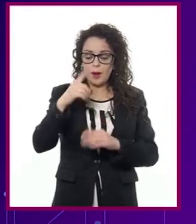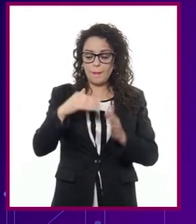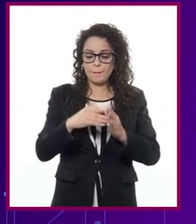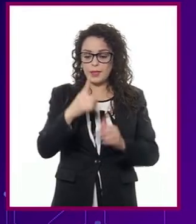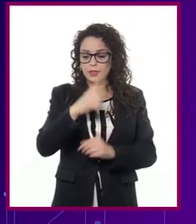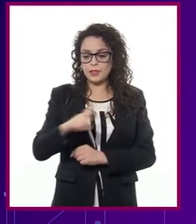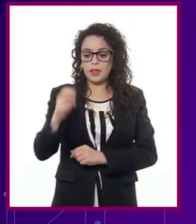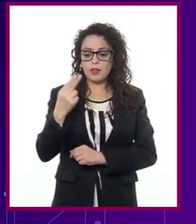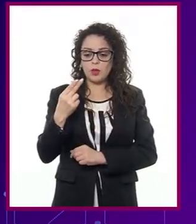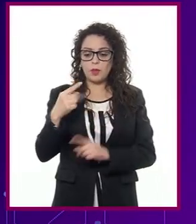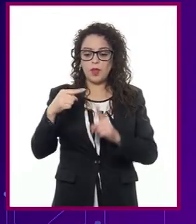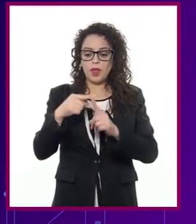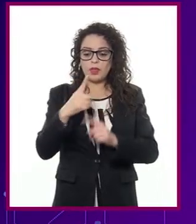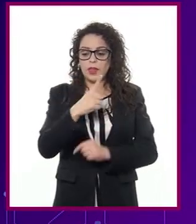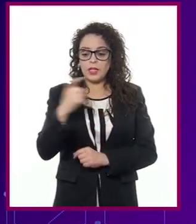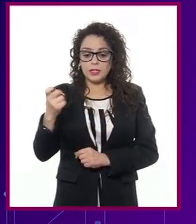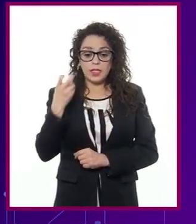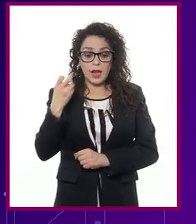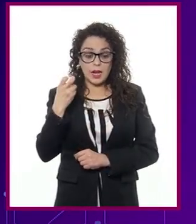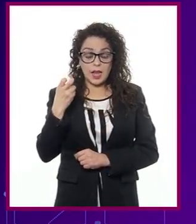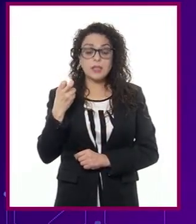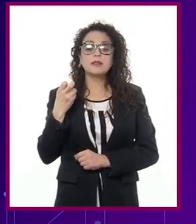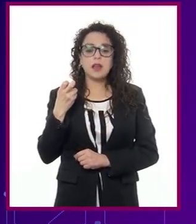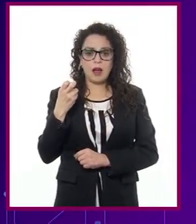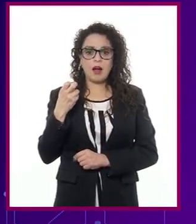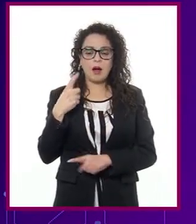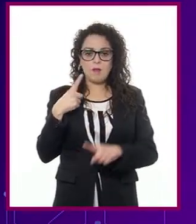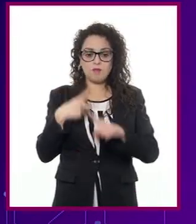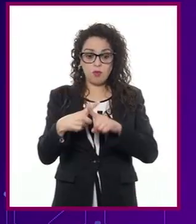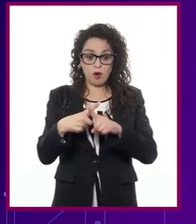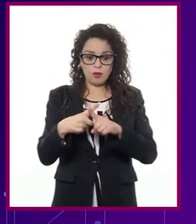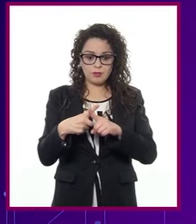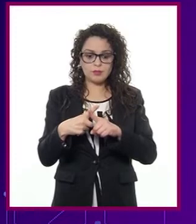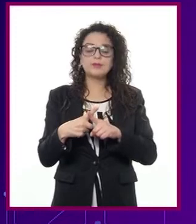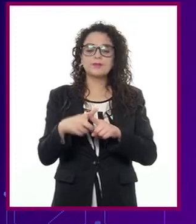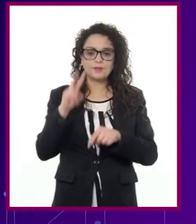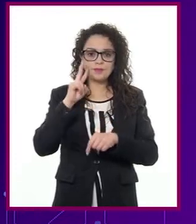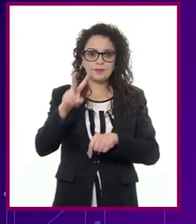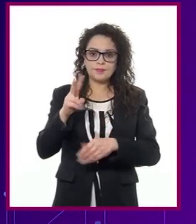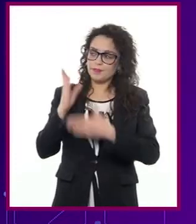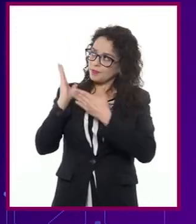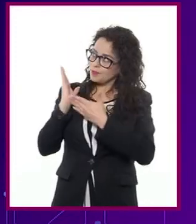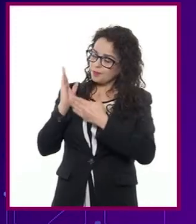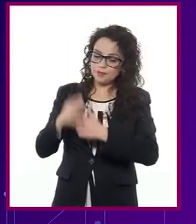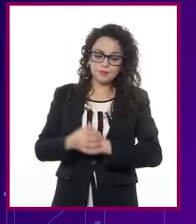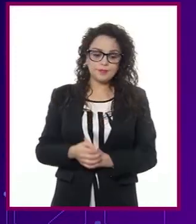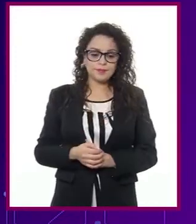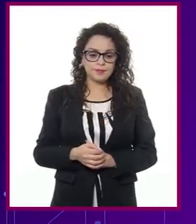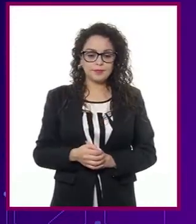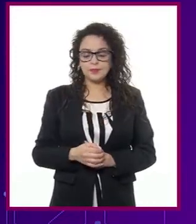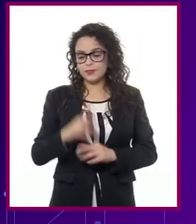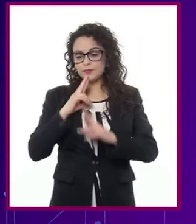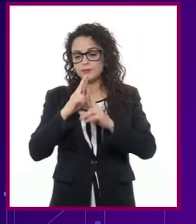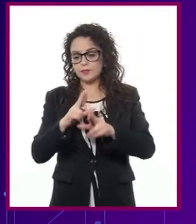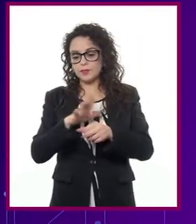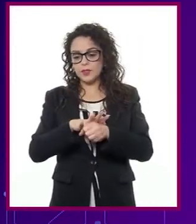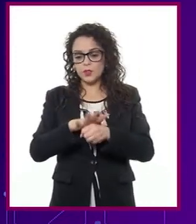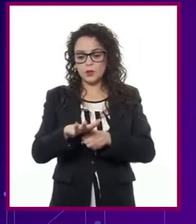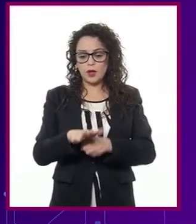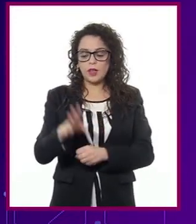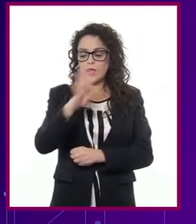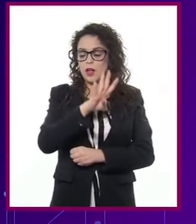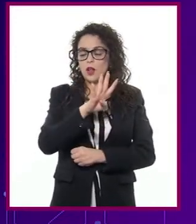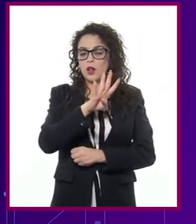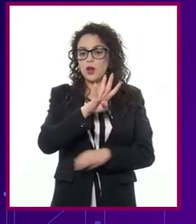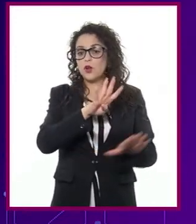entre 100. Multiplicamos 818 por 1,125. El producto es igual a